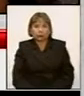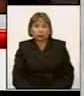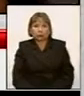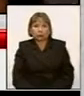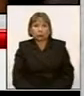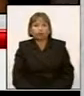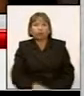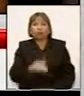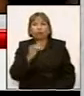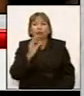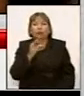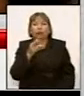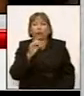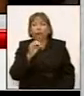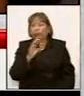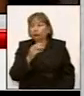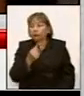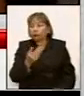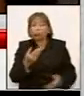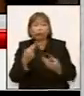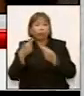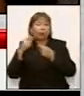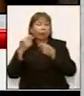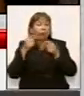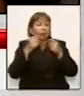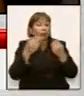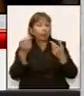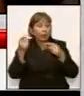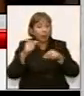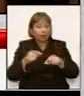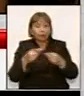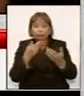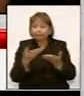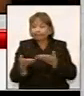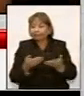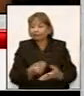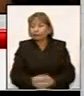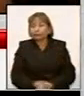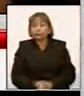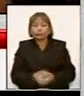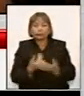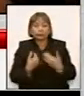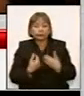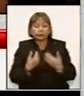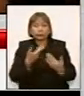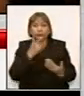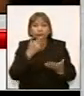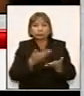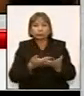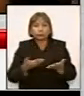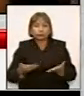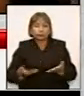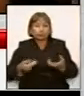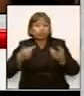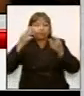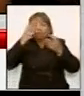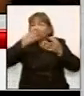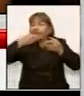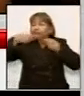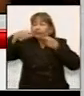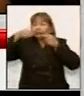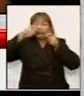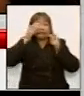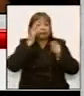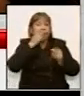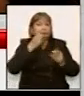Porque Yanahuanca podría ser un punto donde los turistas podrían venir, visitar, tienen aguas termales, tienen paisajes maravillosos, pero